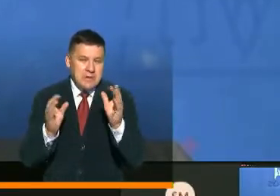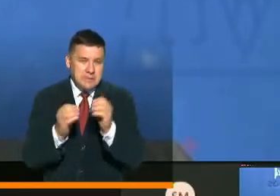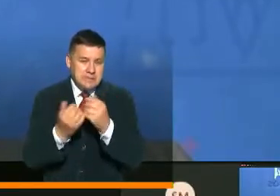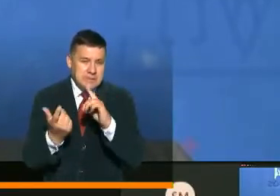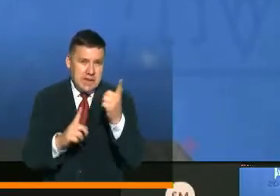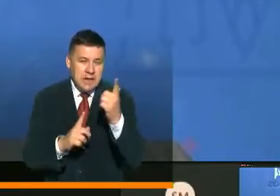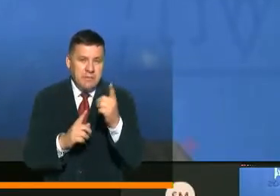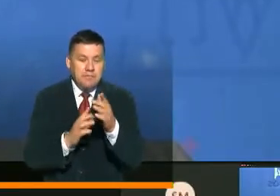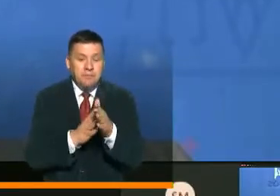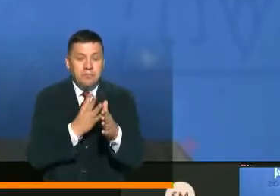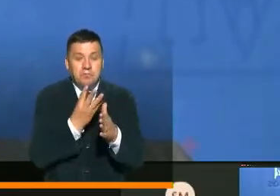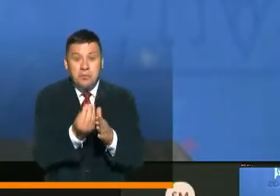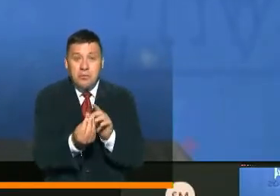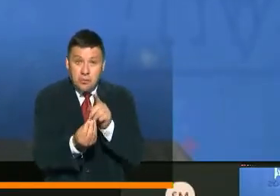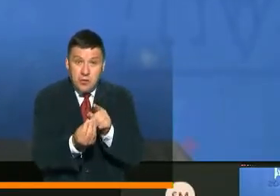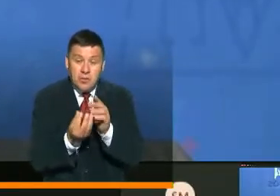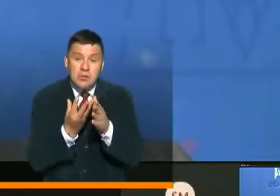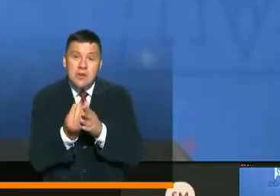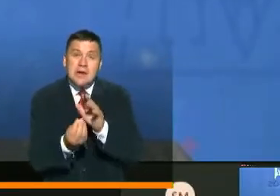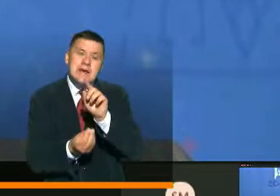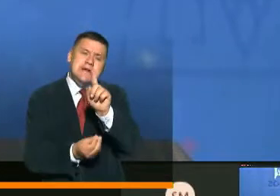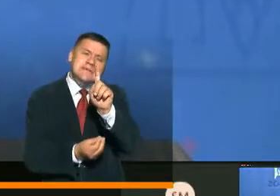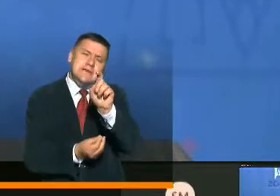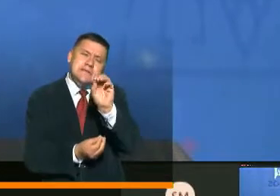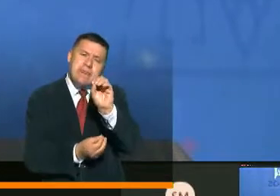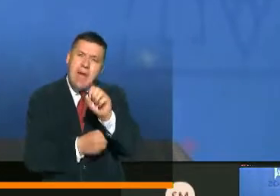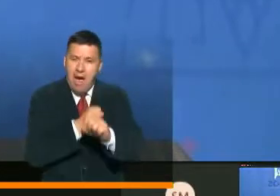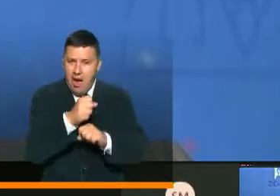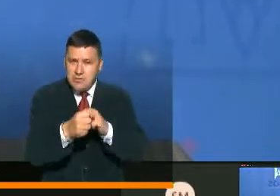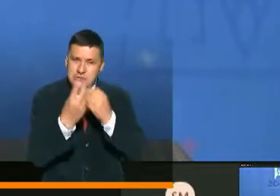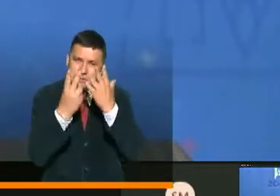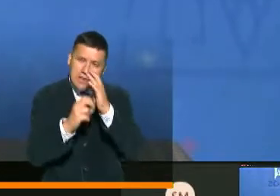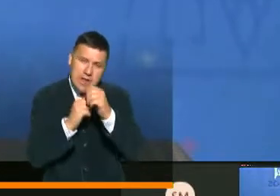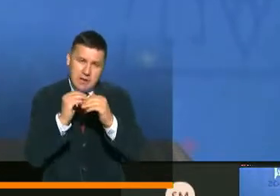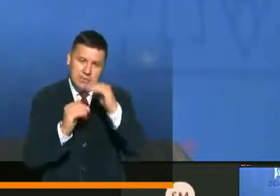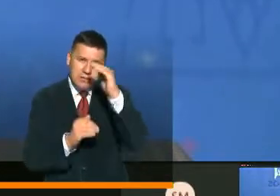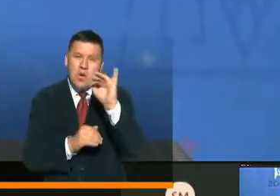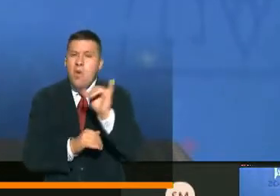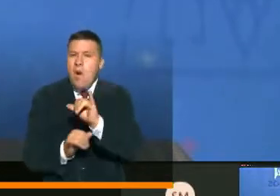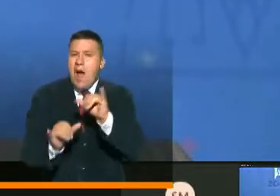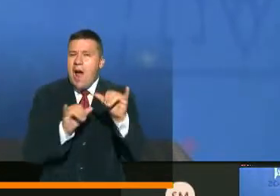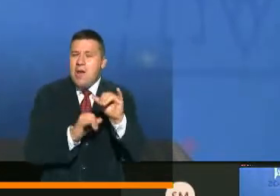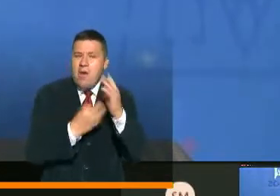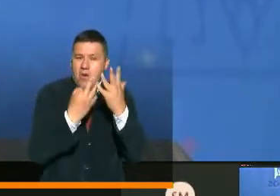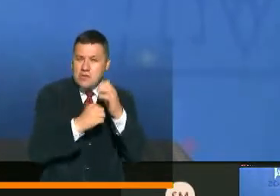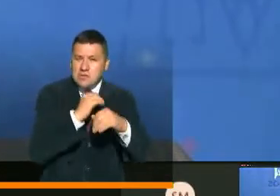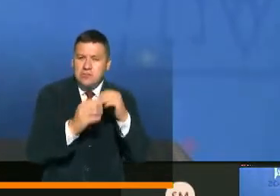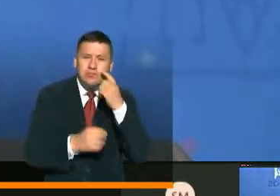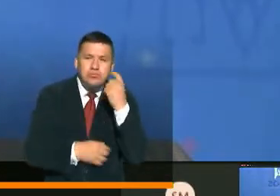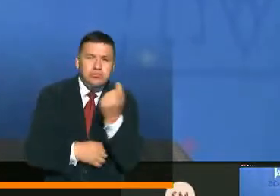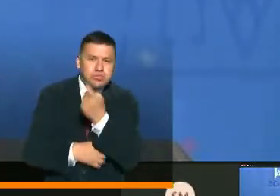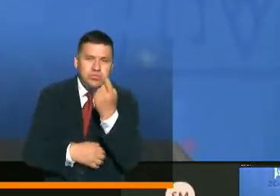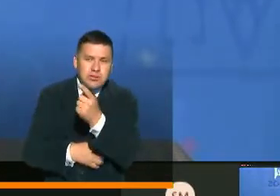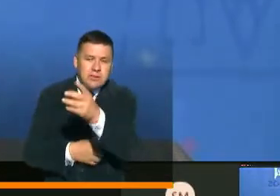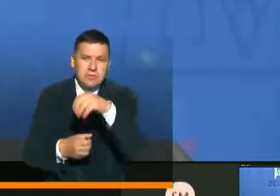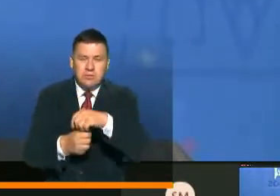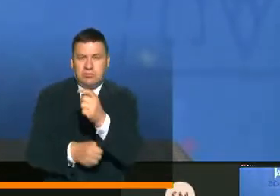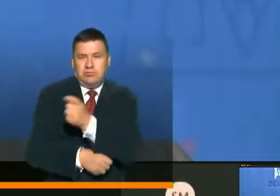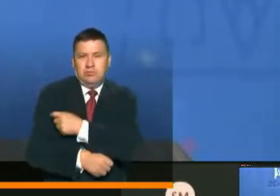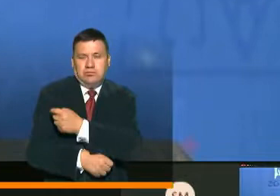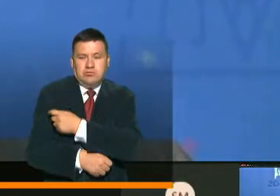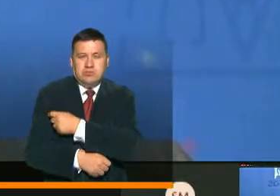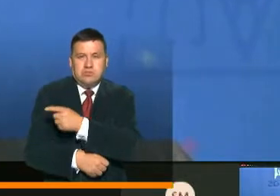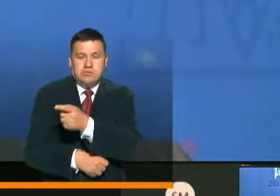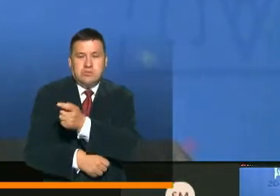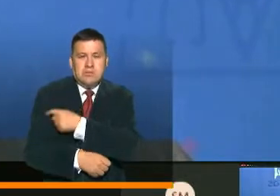los de población entre 60 y 79 años, vamos a iniciar como iniciamos con los mayores de 80, buscando que